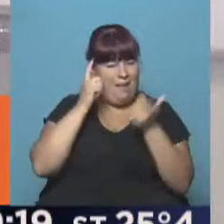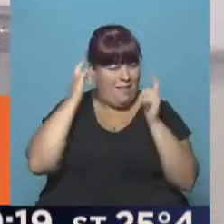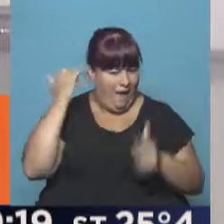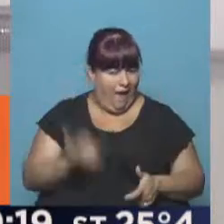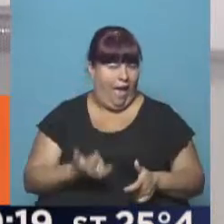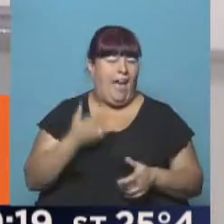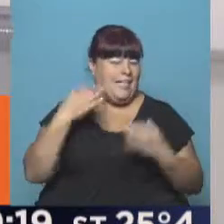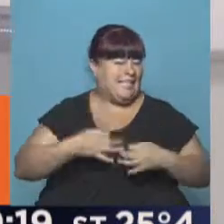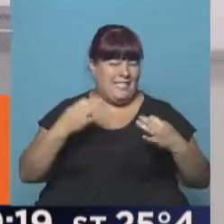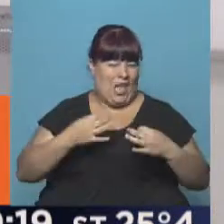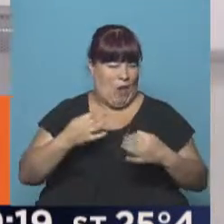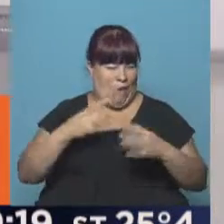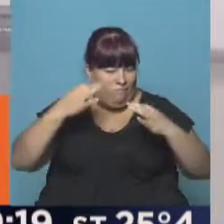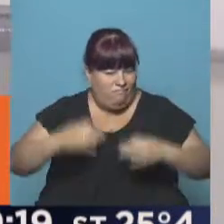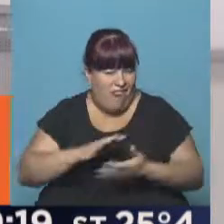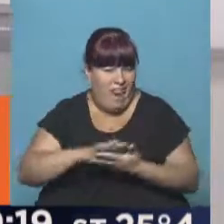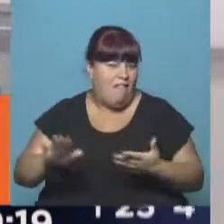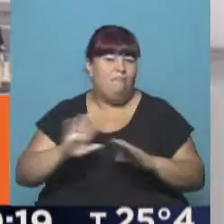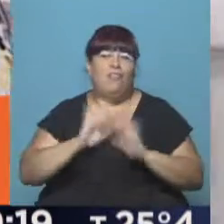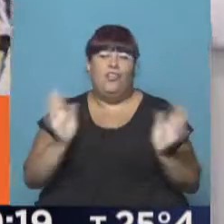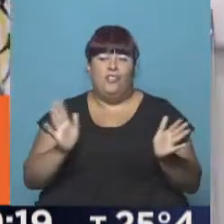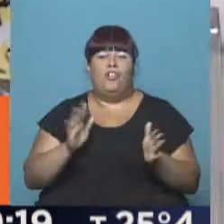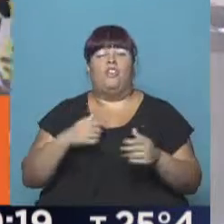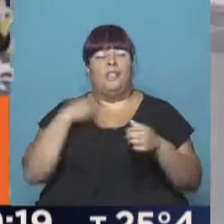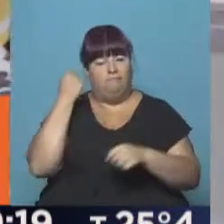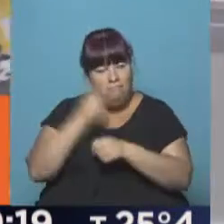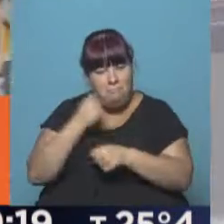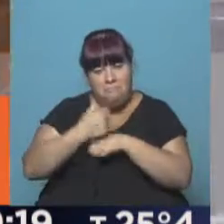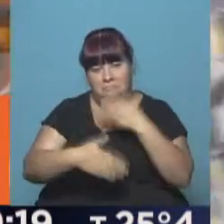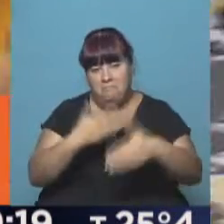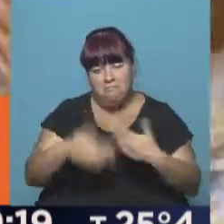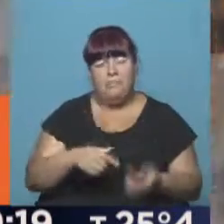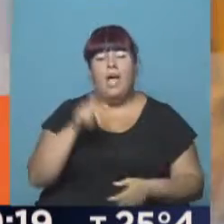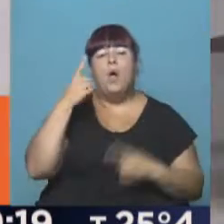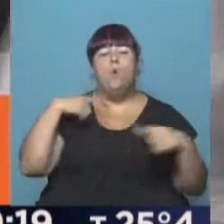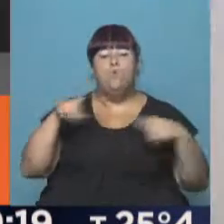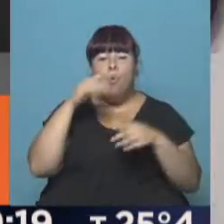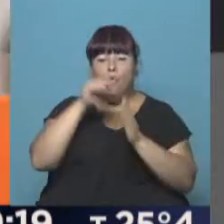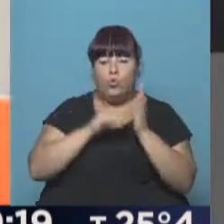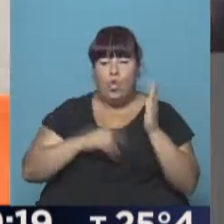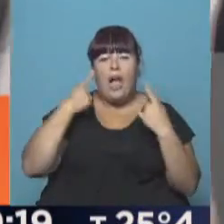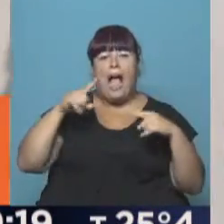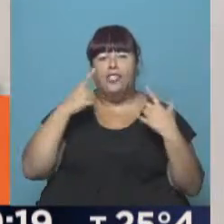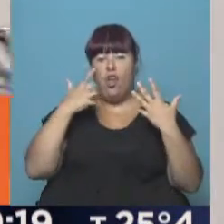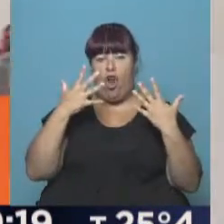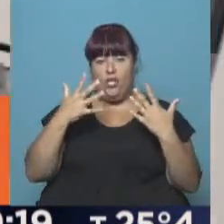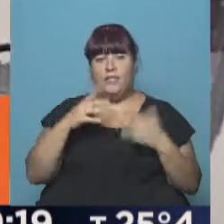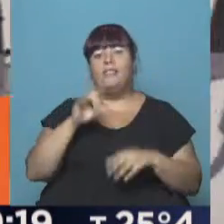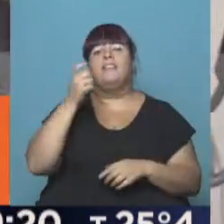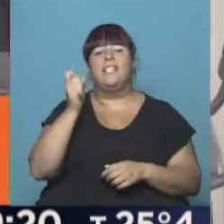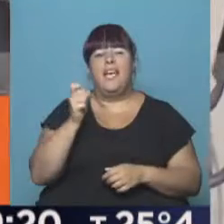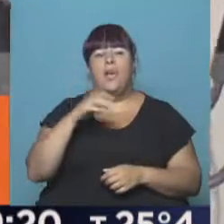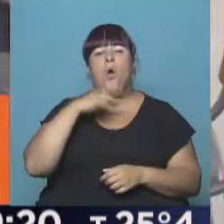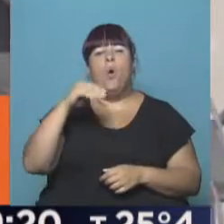de garantizada honestidad, así que pusimos manos a la obra. Los músicos que versionaron clásicos fueron nada menos